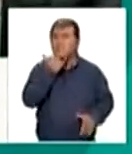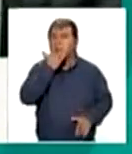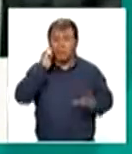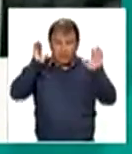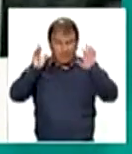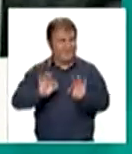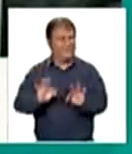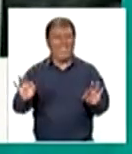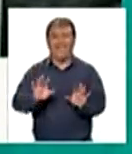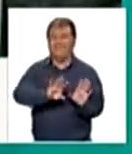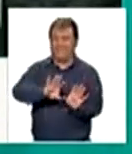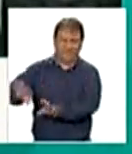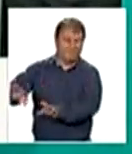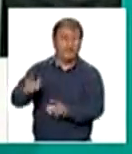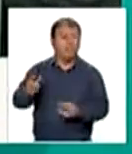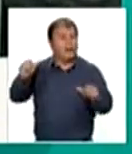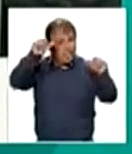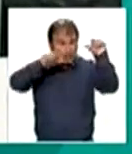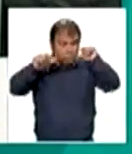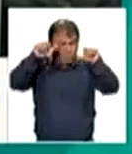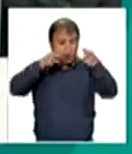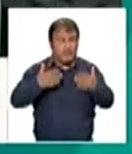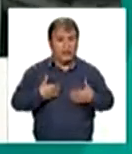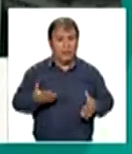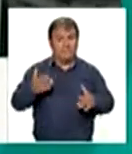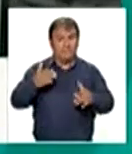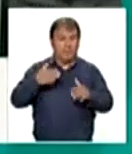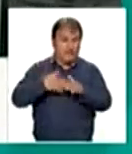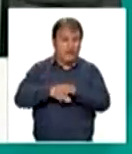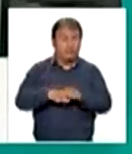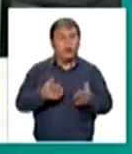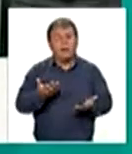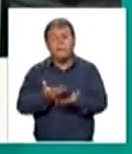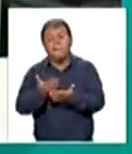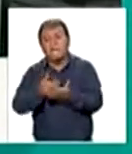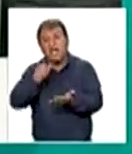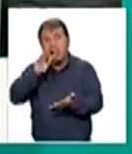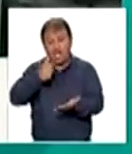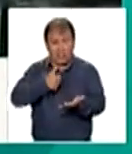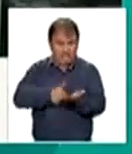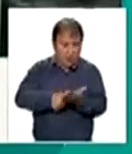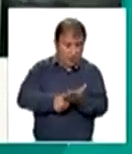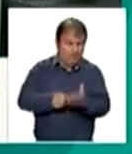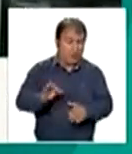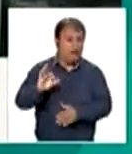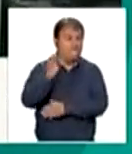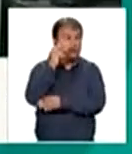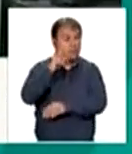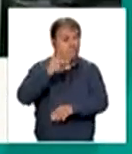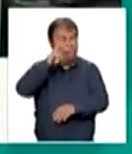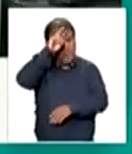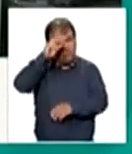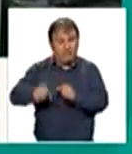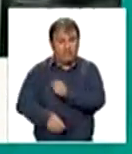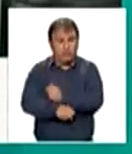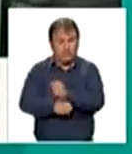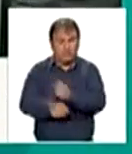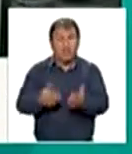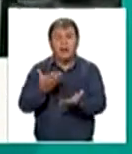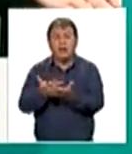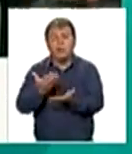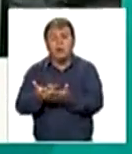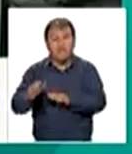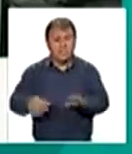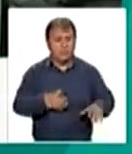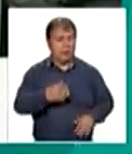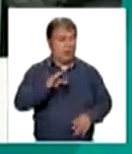pasa absolutamente nada. ¿Cuál era la duda? Que dentro de la supuesta notificación que llega a la Federación Peruana de Fútbol era sobre la prueba que se realizó